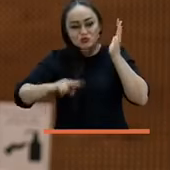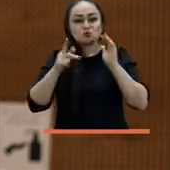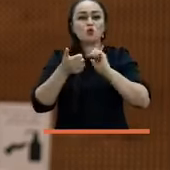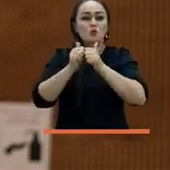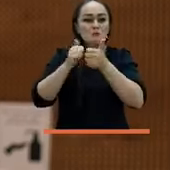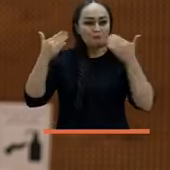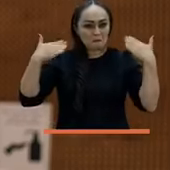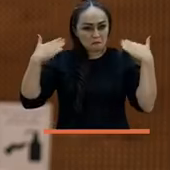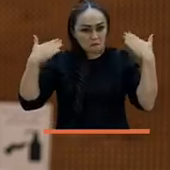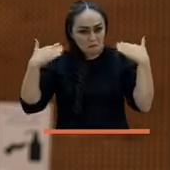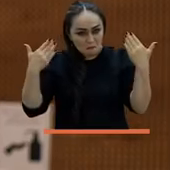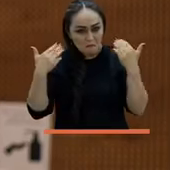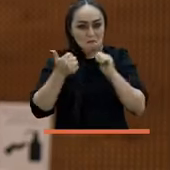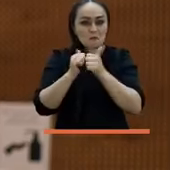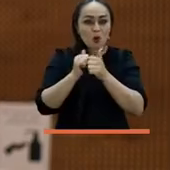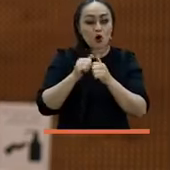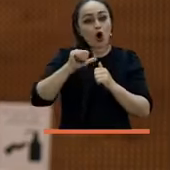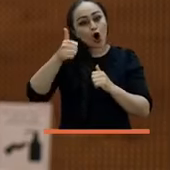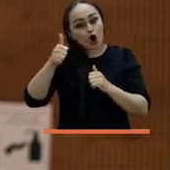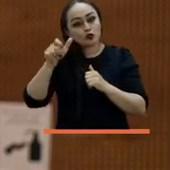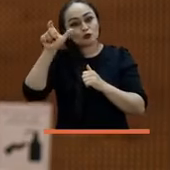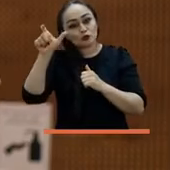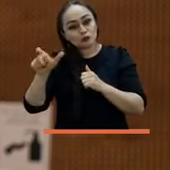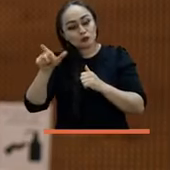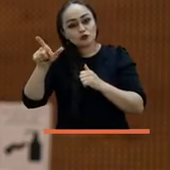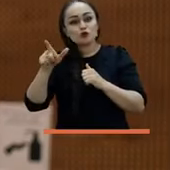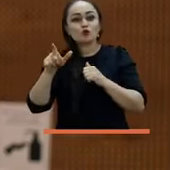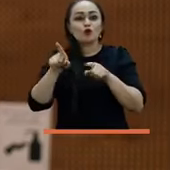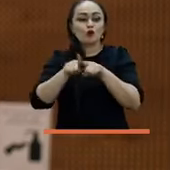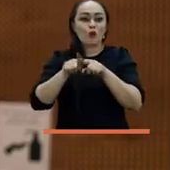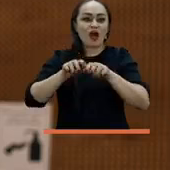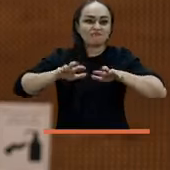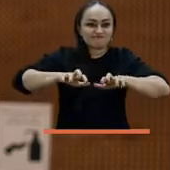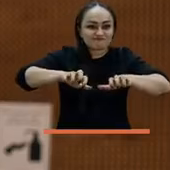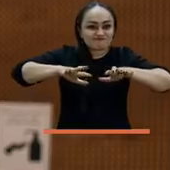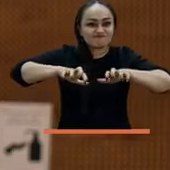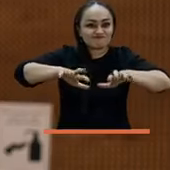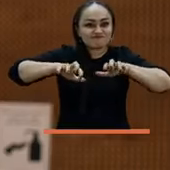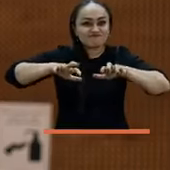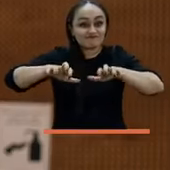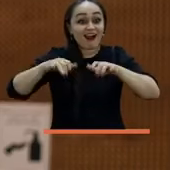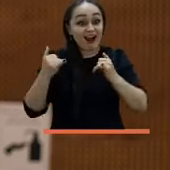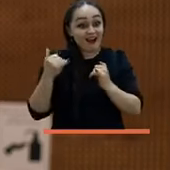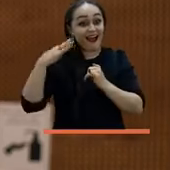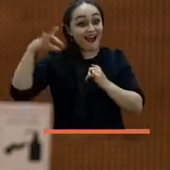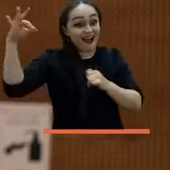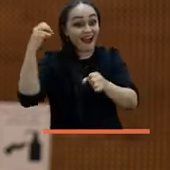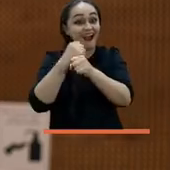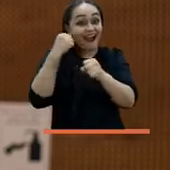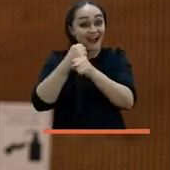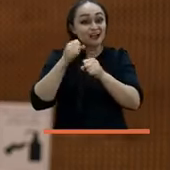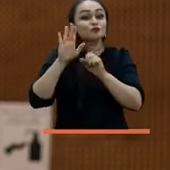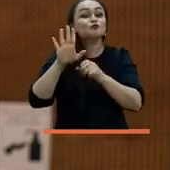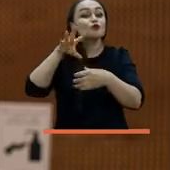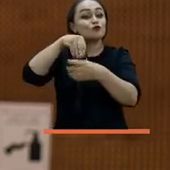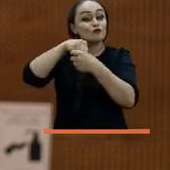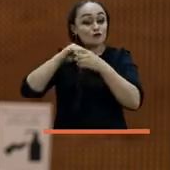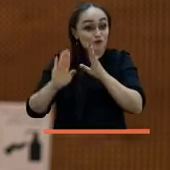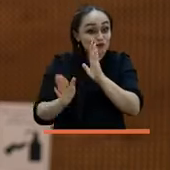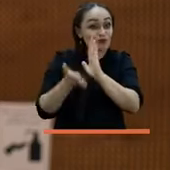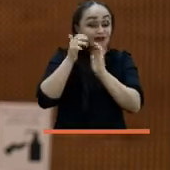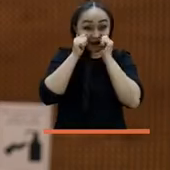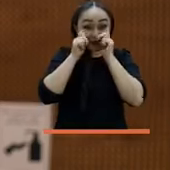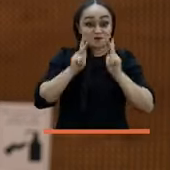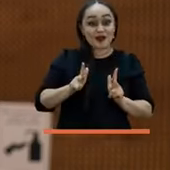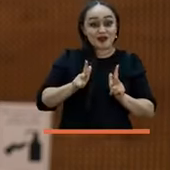tenemos un joven que se tituló en masoterapia y se encuentra trabajando en una empresa en el área de bienestar humano y